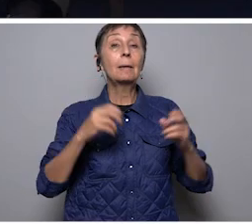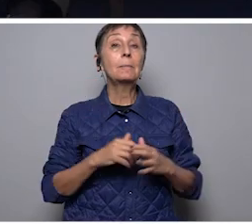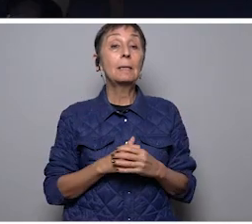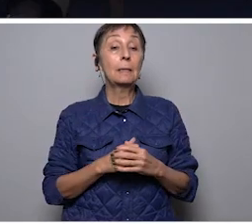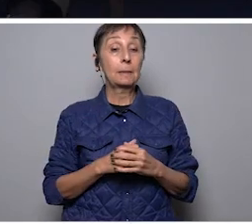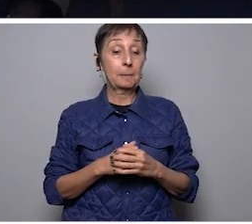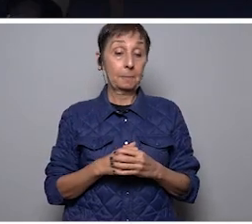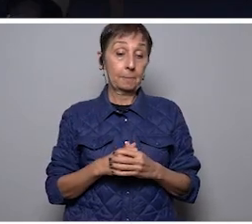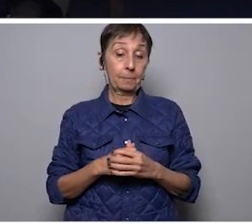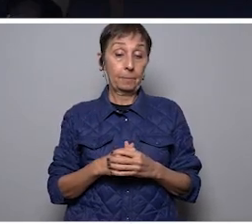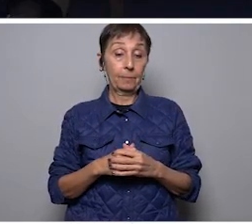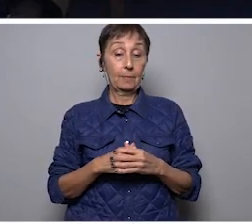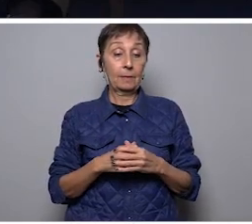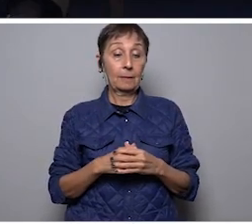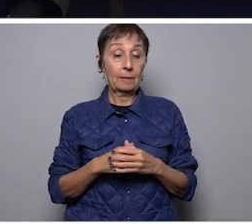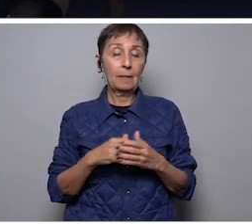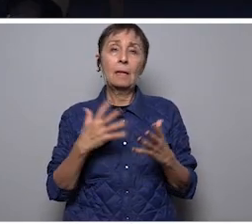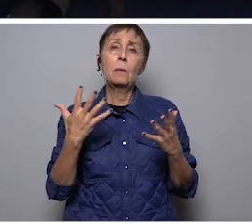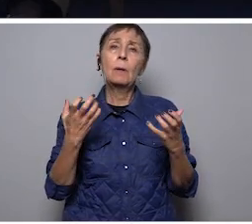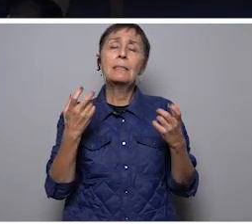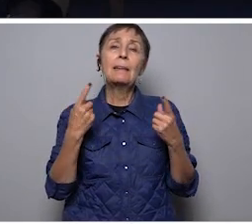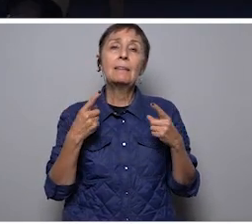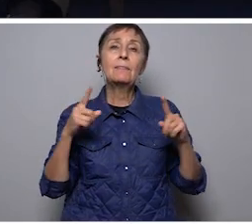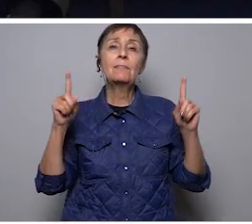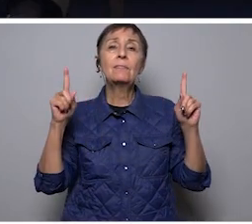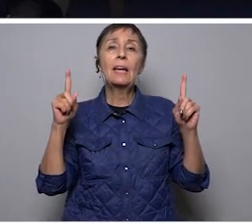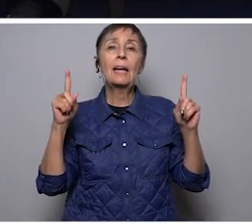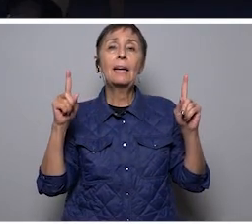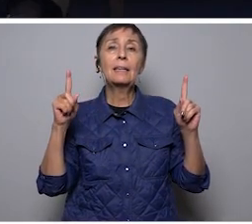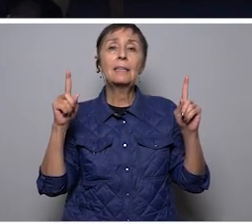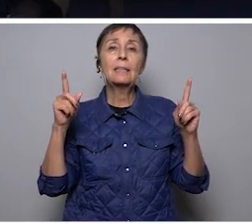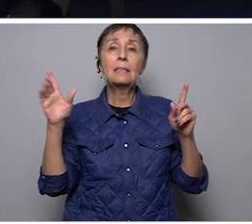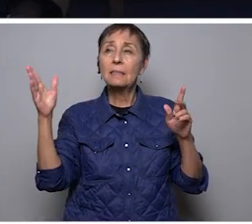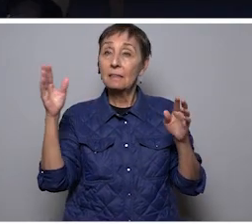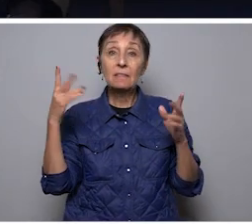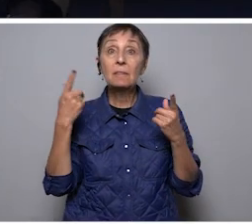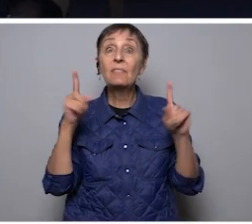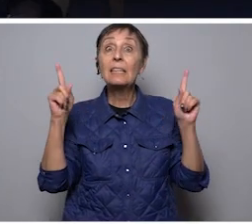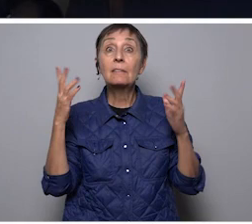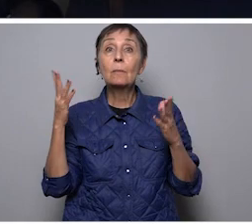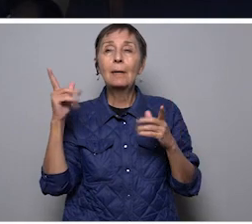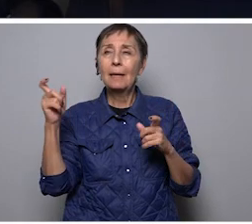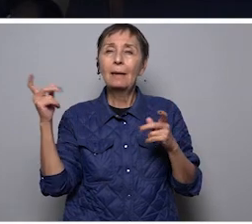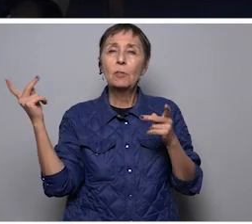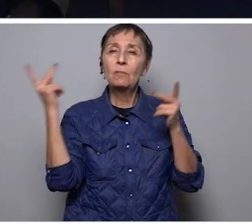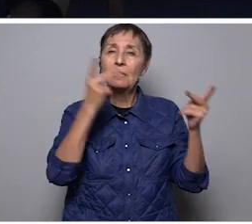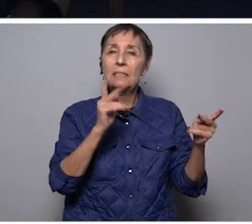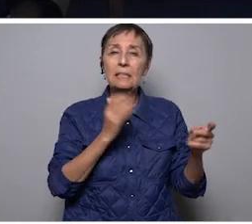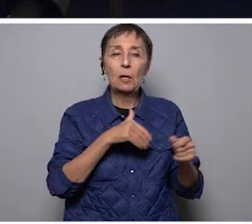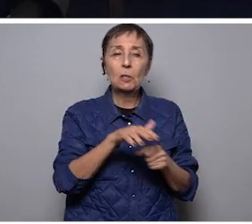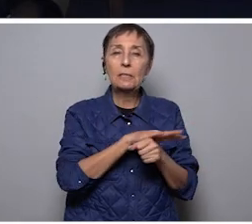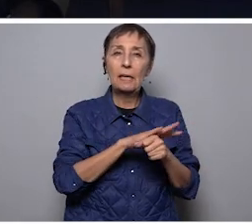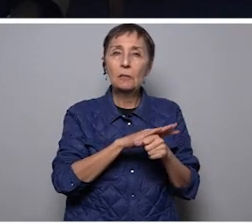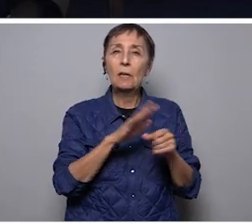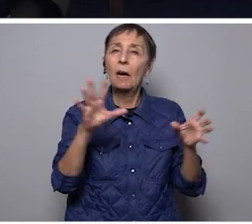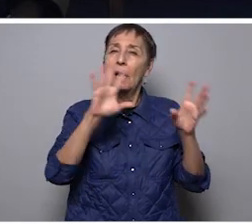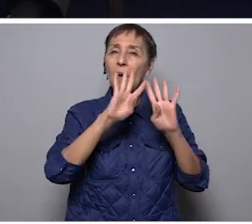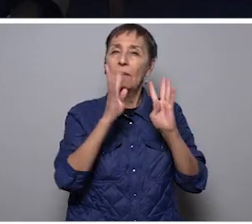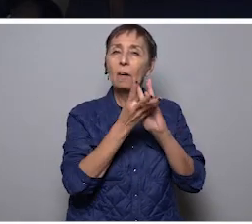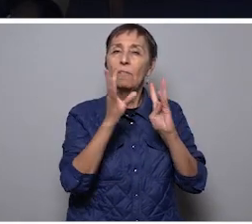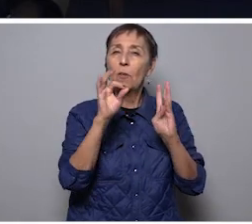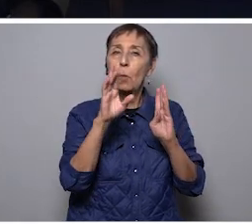menciona la visita al territorio los foros y eventos que hay que que que se establezca Tal vez un canal de comunicación para